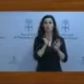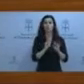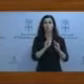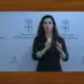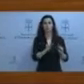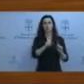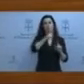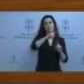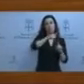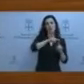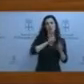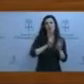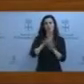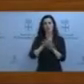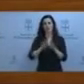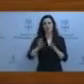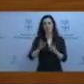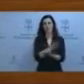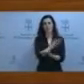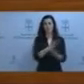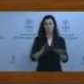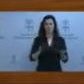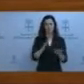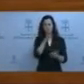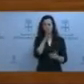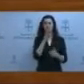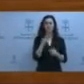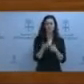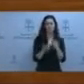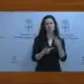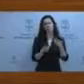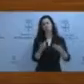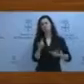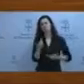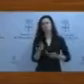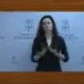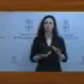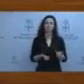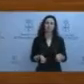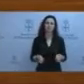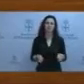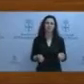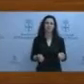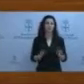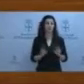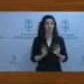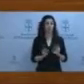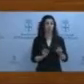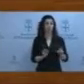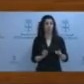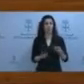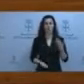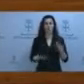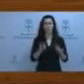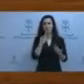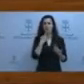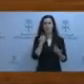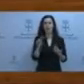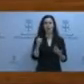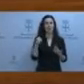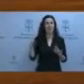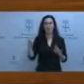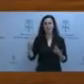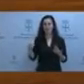Tineo y Cangas de Narcea, puesto que la evolución era distinta. Bueno, más, que por supuesto ustedes llegaron a negar,